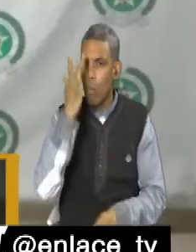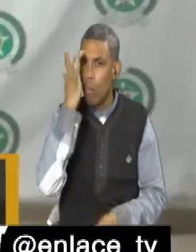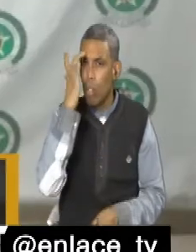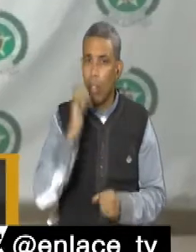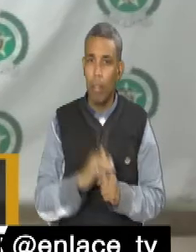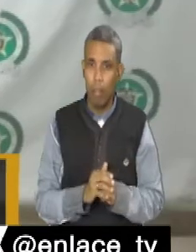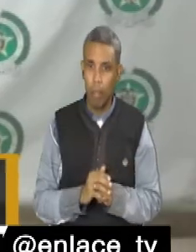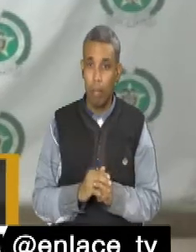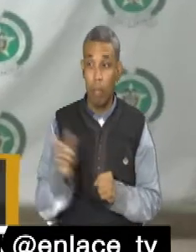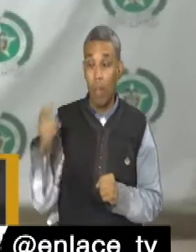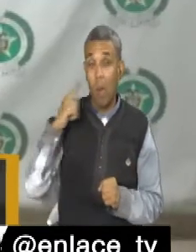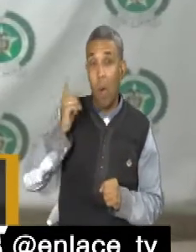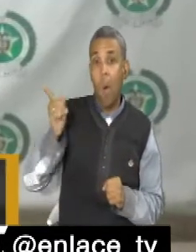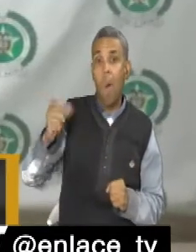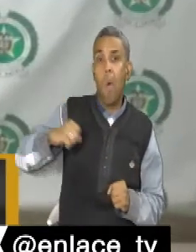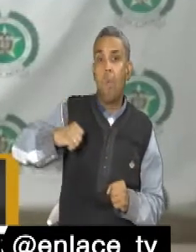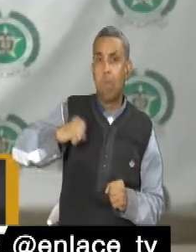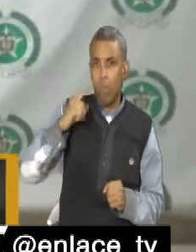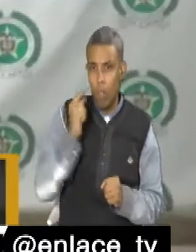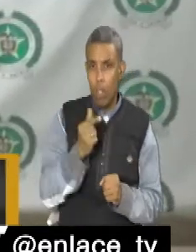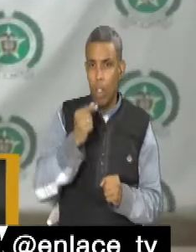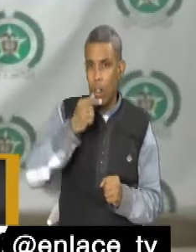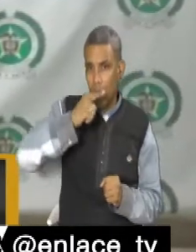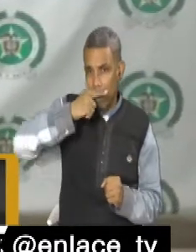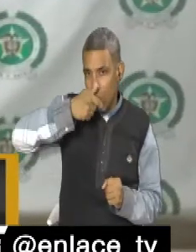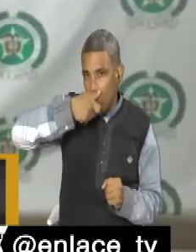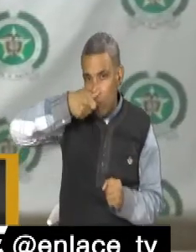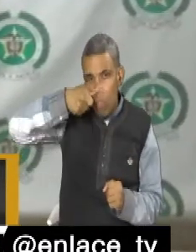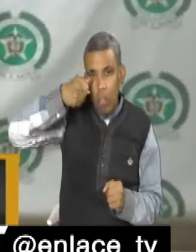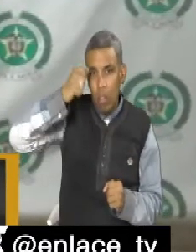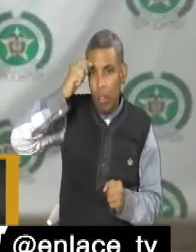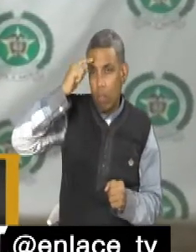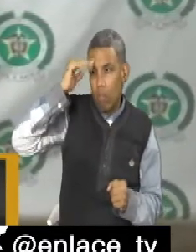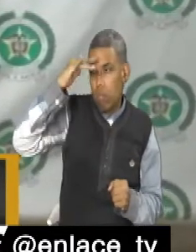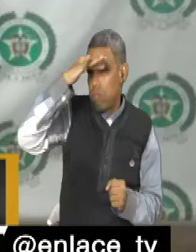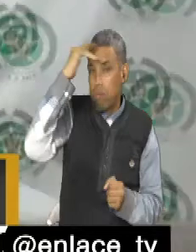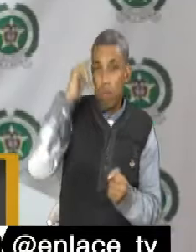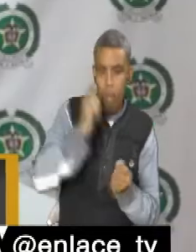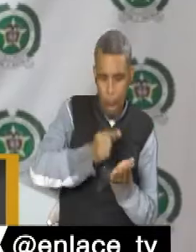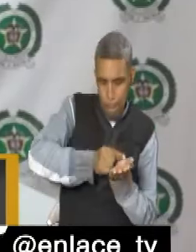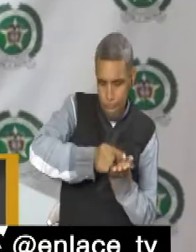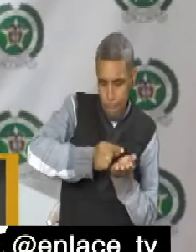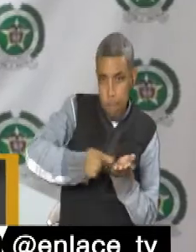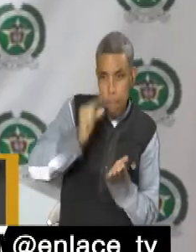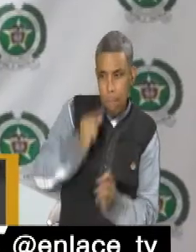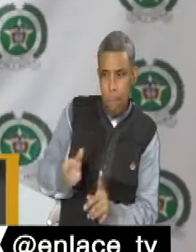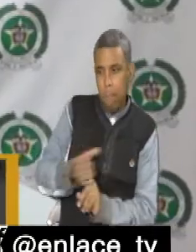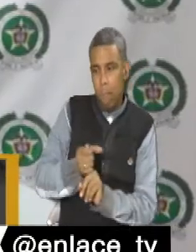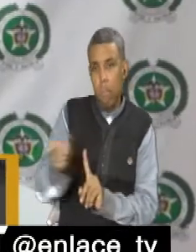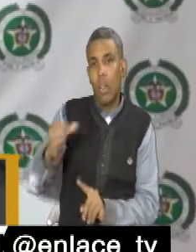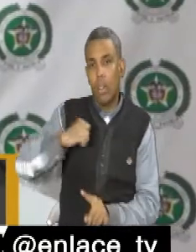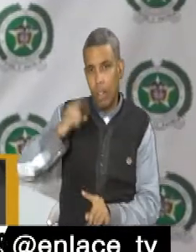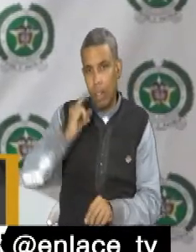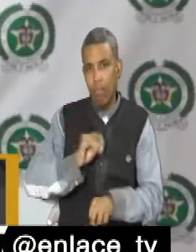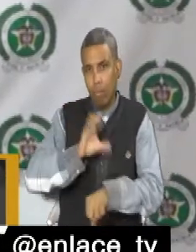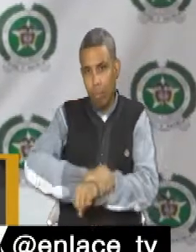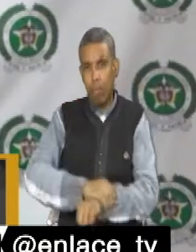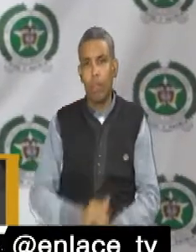de porte, tráfico y comercialización de estupefacientes. Estas capturas se hicieron en diferentes sectores de la ciudad.